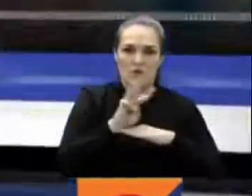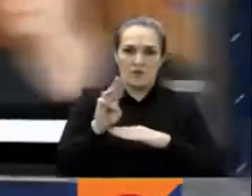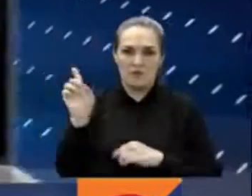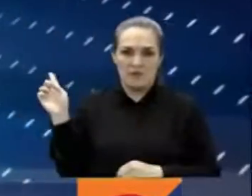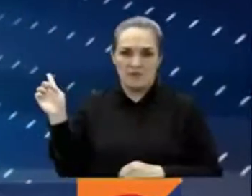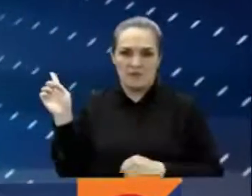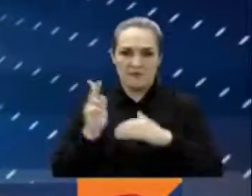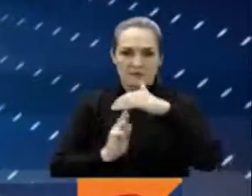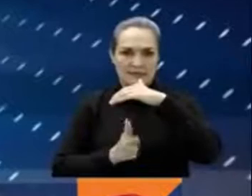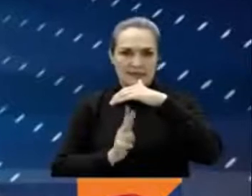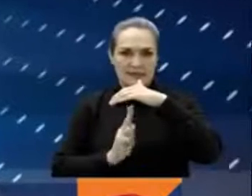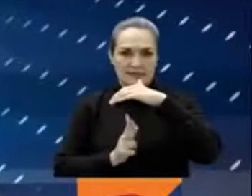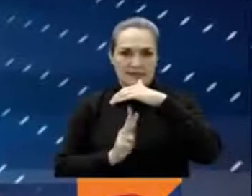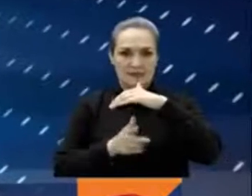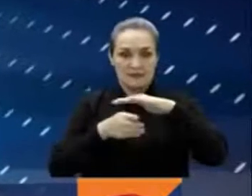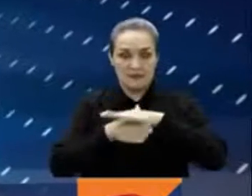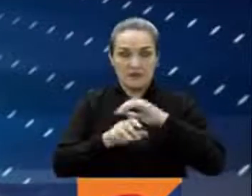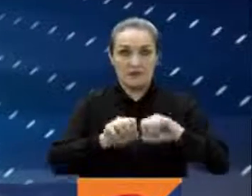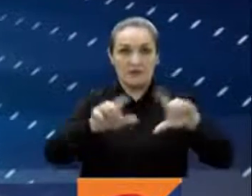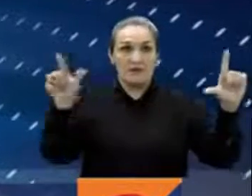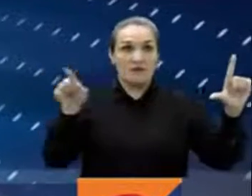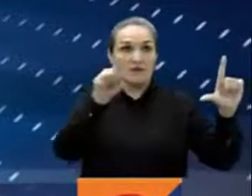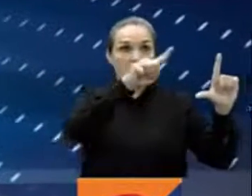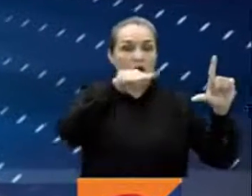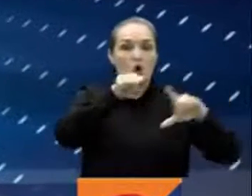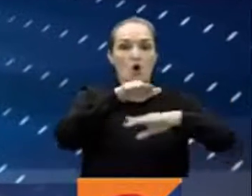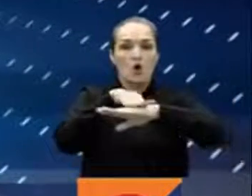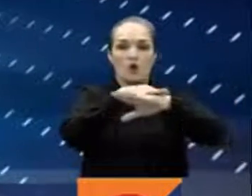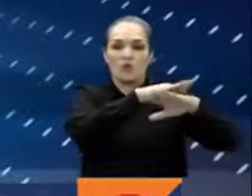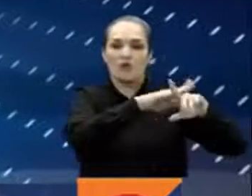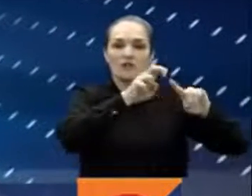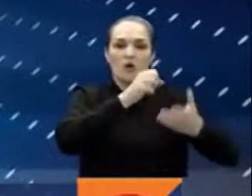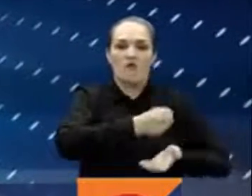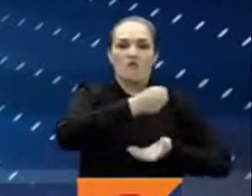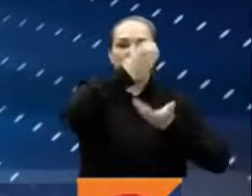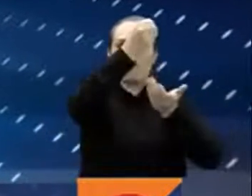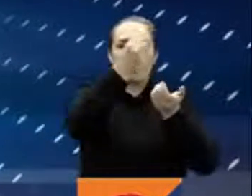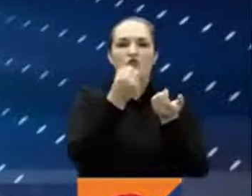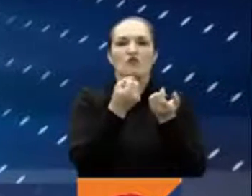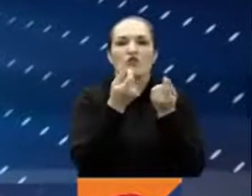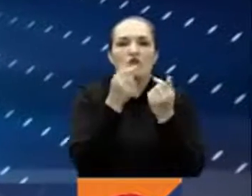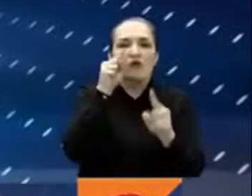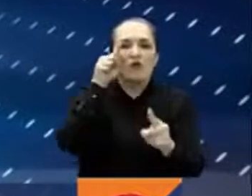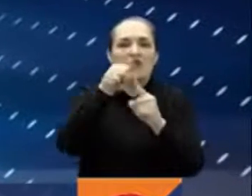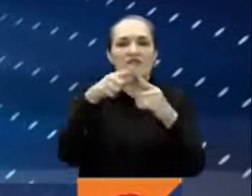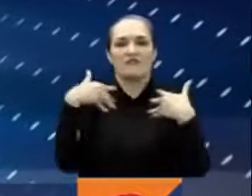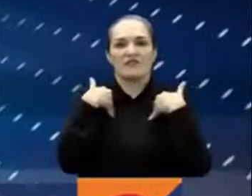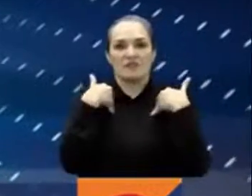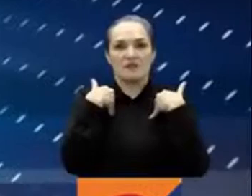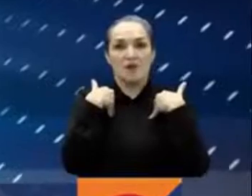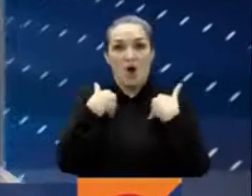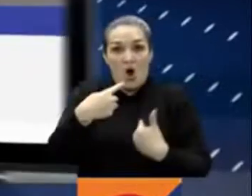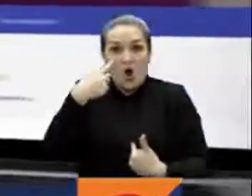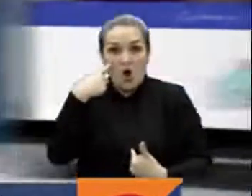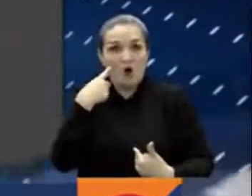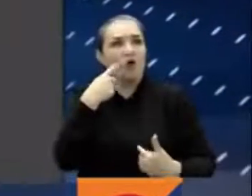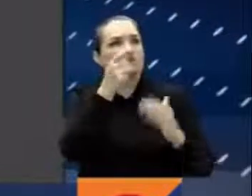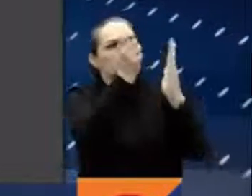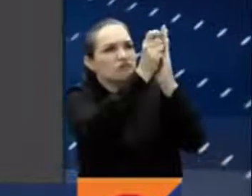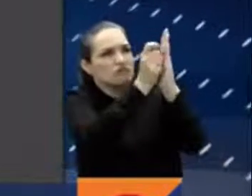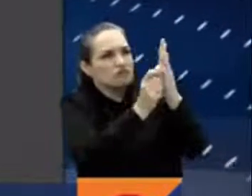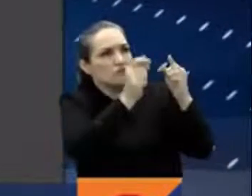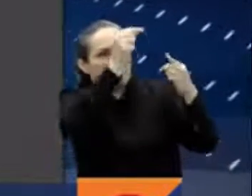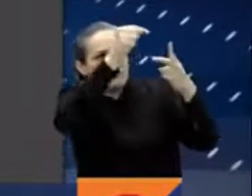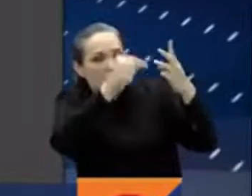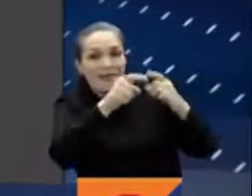www.ictex.gov.co. Al estar en el sitio web debe escoger la convocatoria Fondo de Población Víctima. Ojo, porque al ingresar encontrará las generalidades y